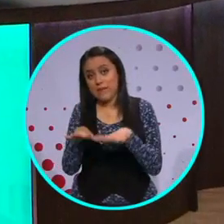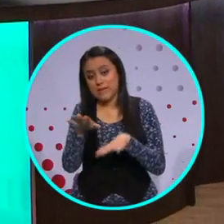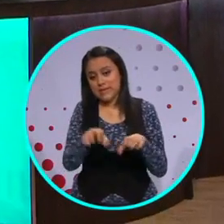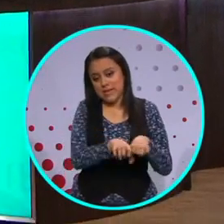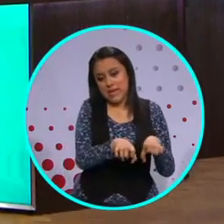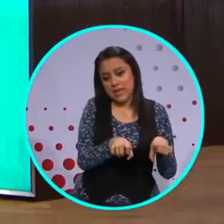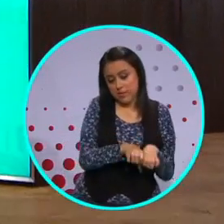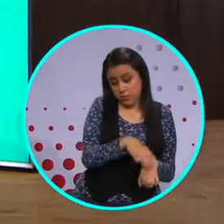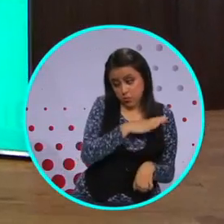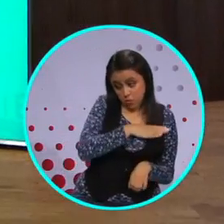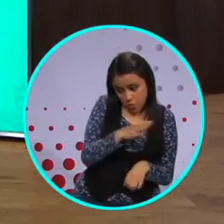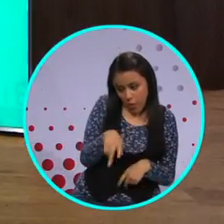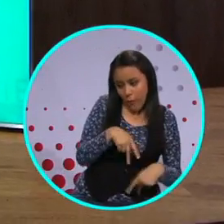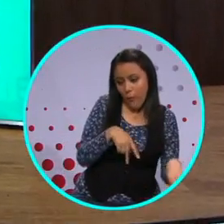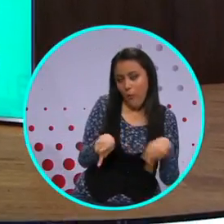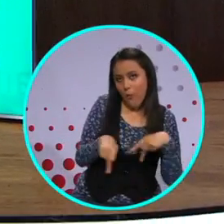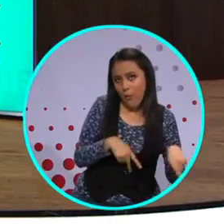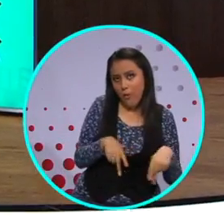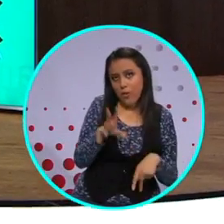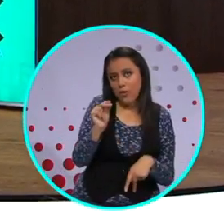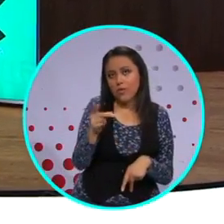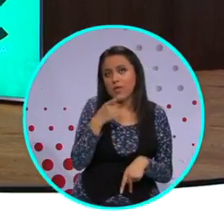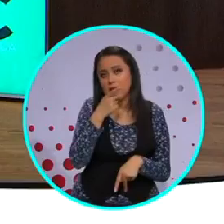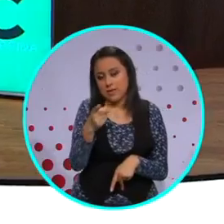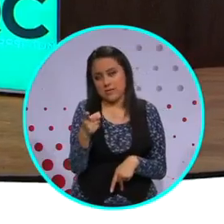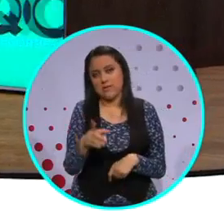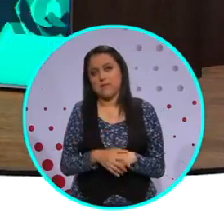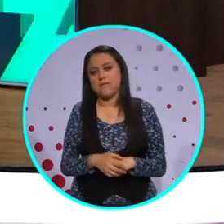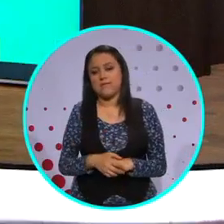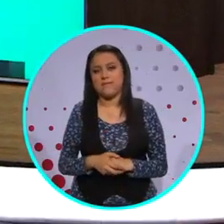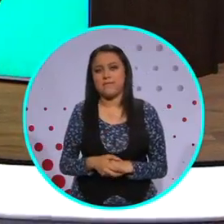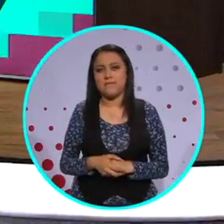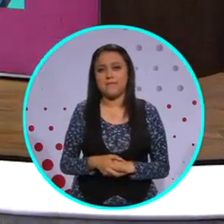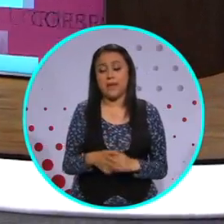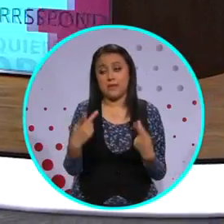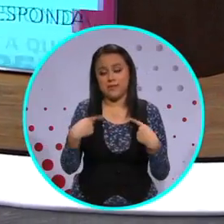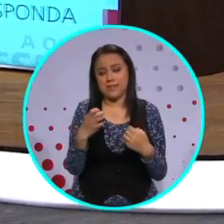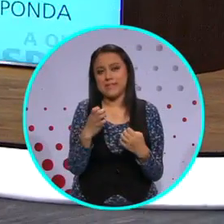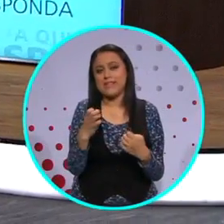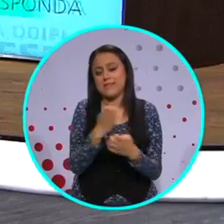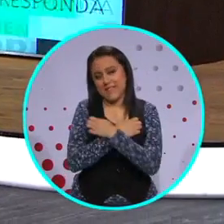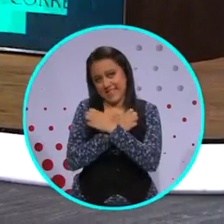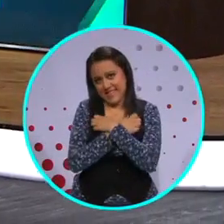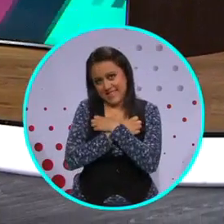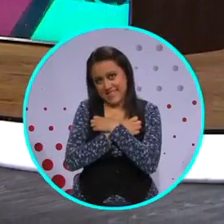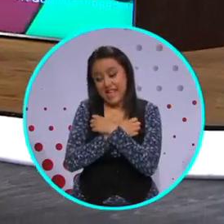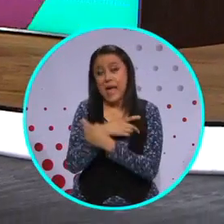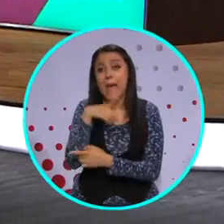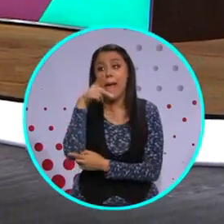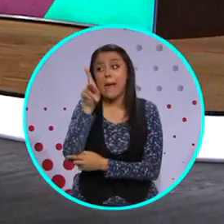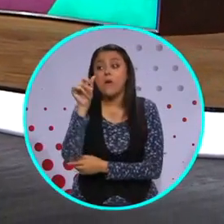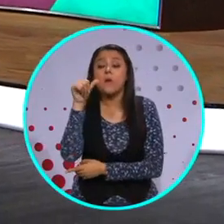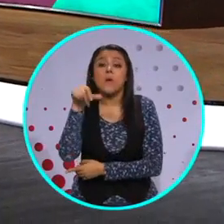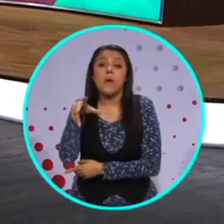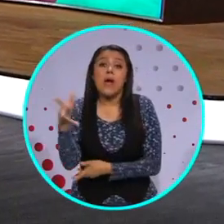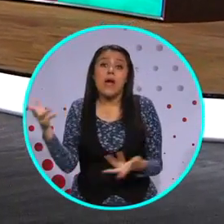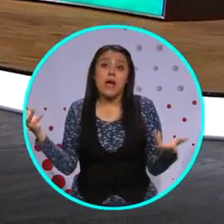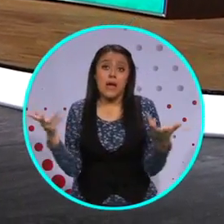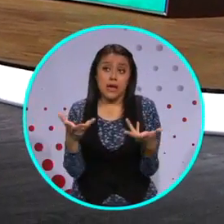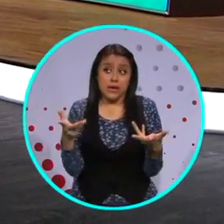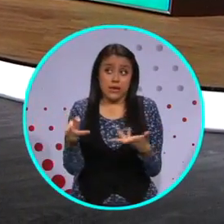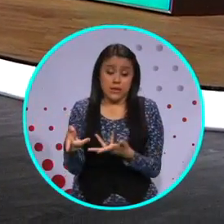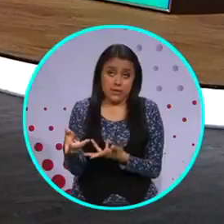son buenos jugadores no dije gente decente pero buenos jugadores si vas con eso y va a ser algo